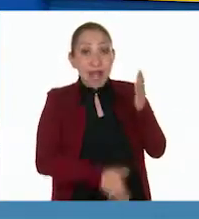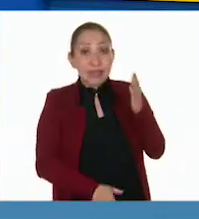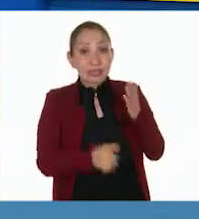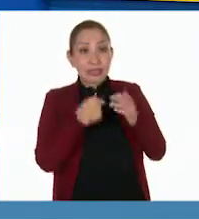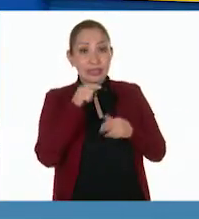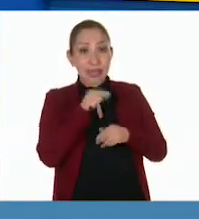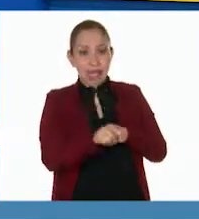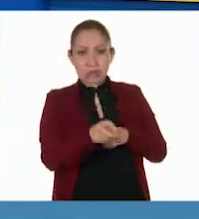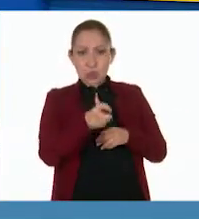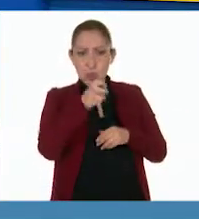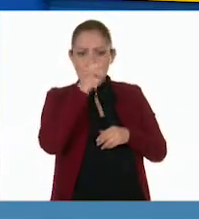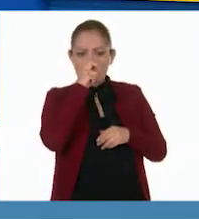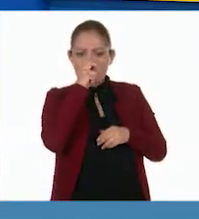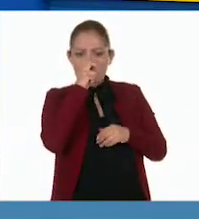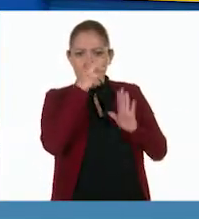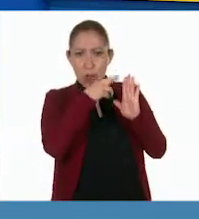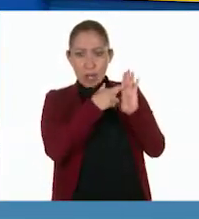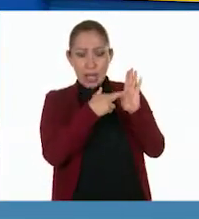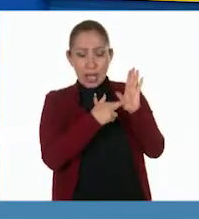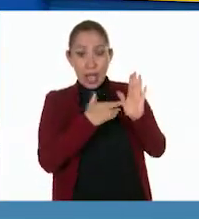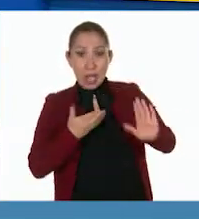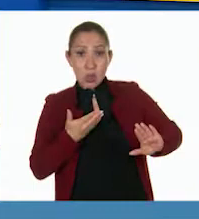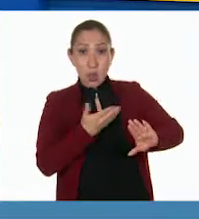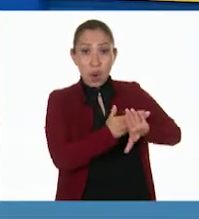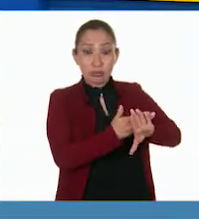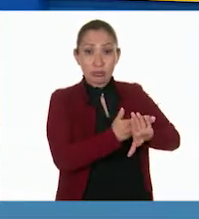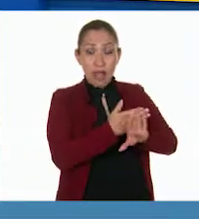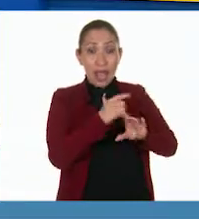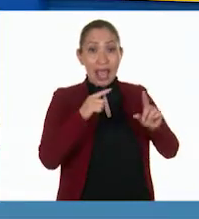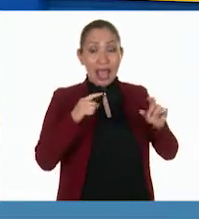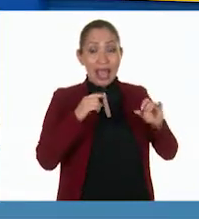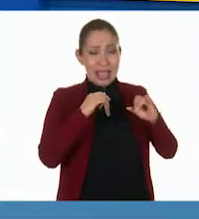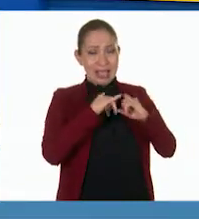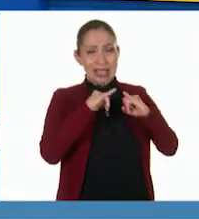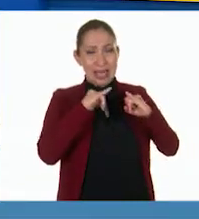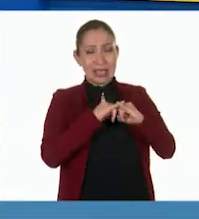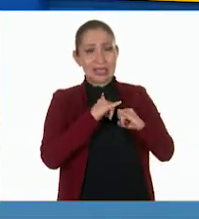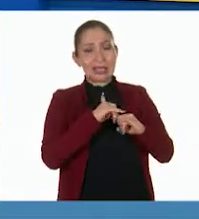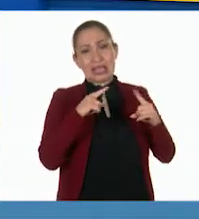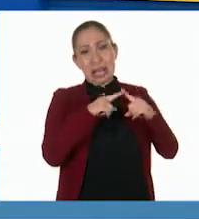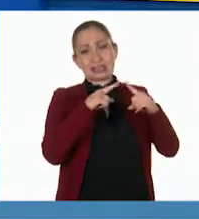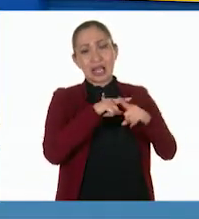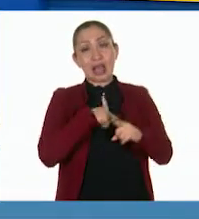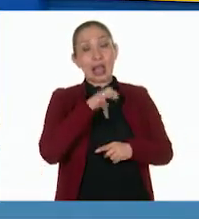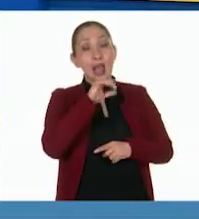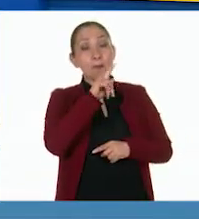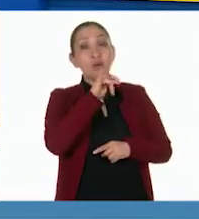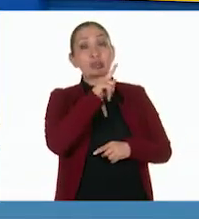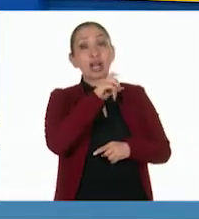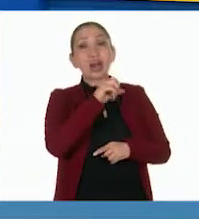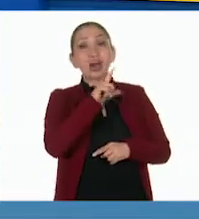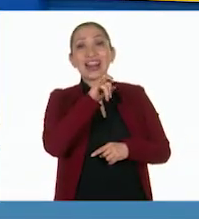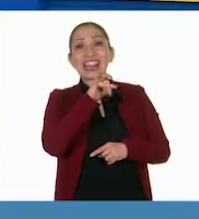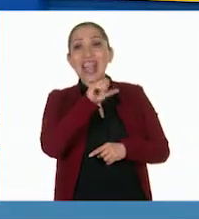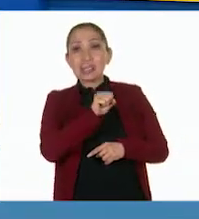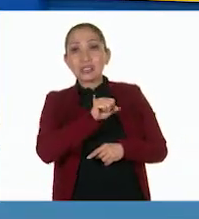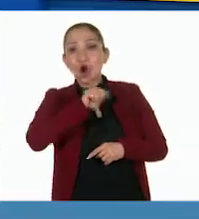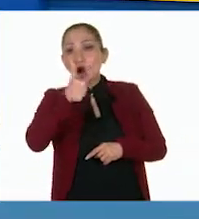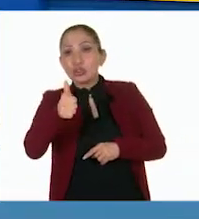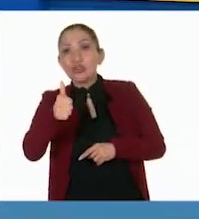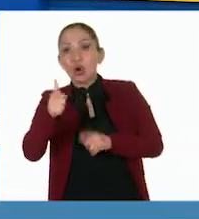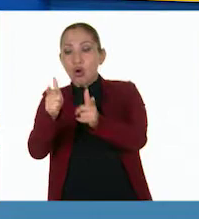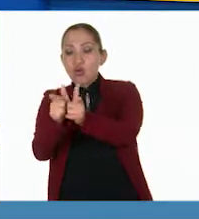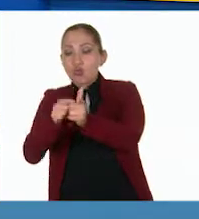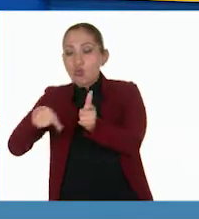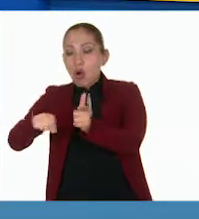a lo estricto de las medidas contra la Iglesia que promovió Plutarco Elías Calles, en esa época inició otro movimiento